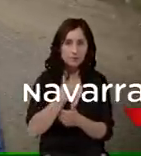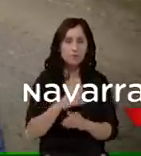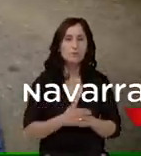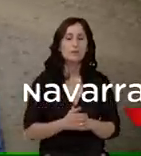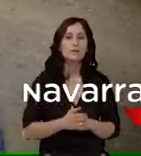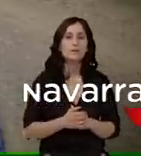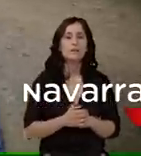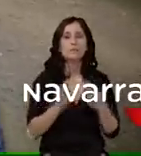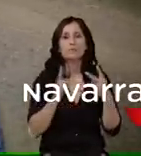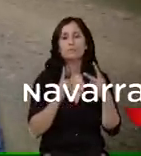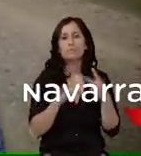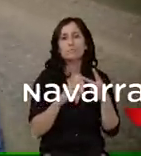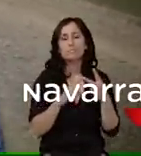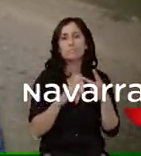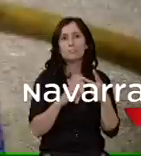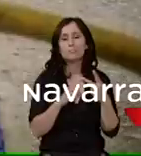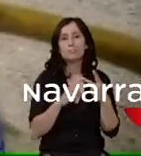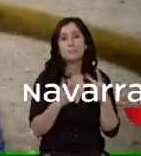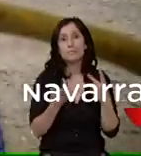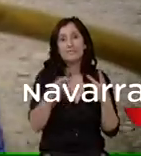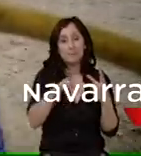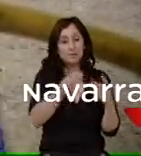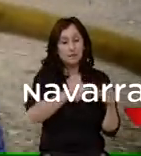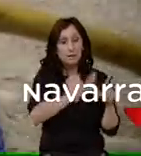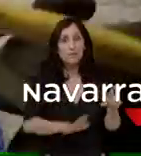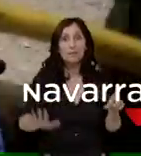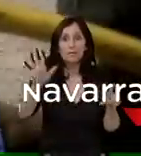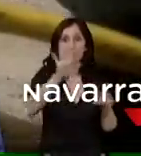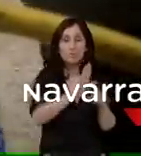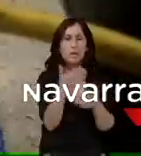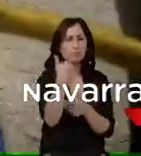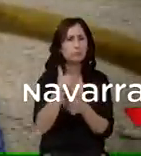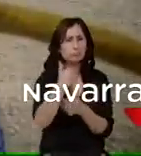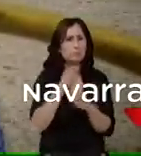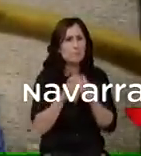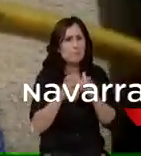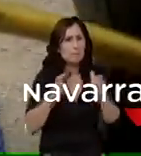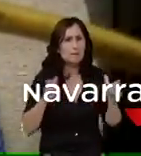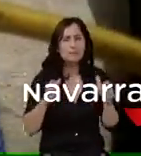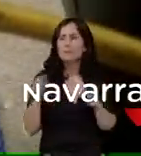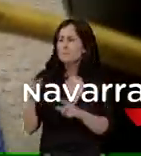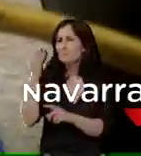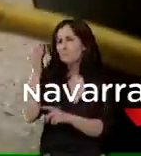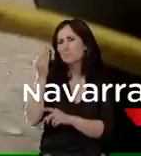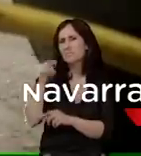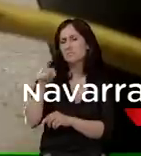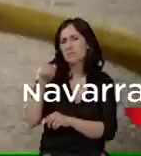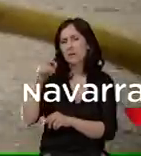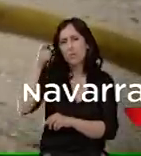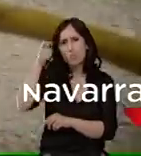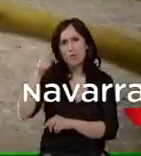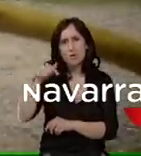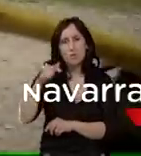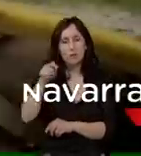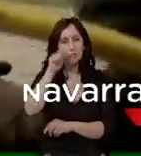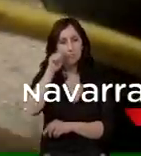Pero también hay mucho visitante nacional y cada vez más. ¿Se puede decir que Cabanillas es una localidad